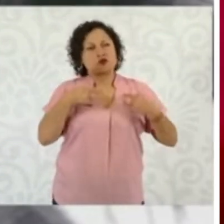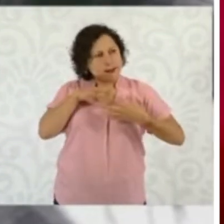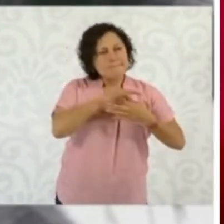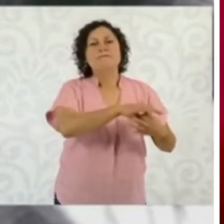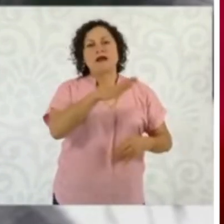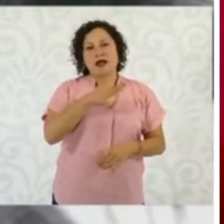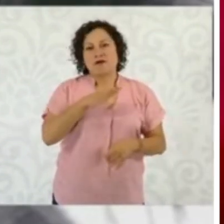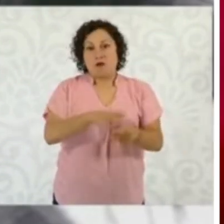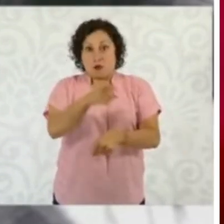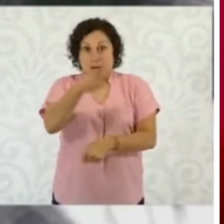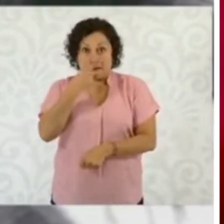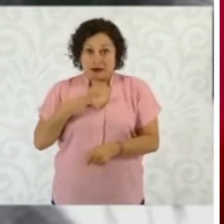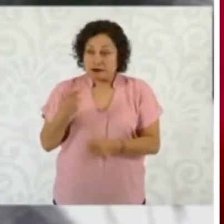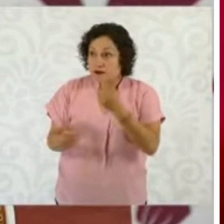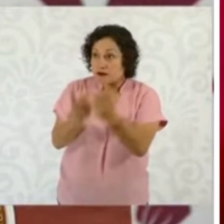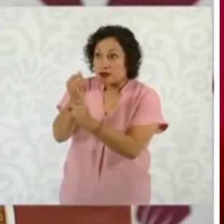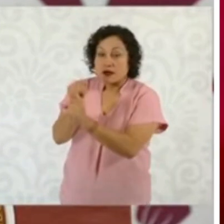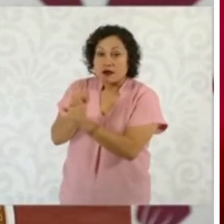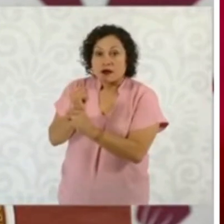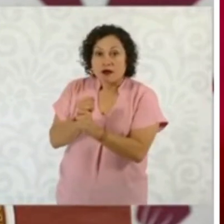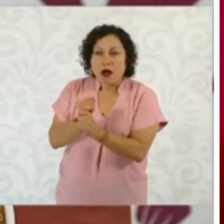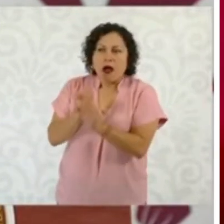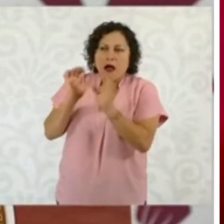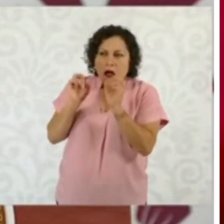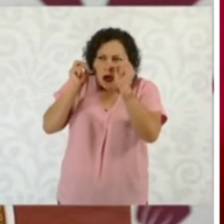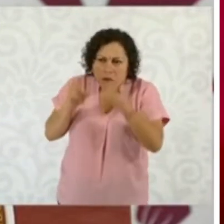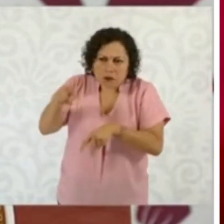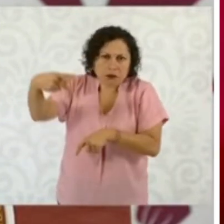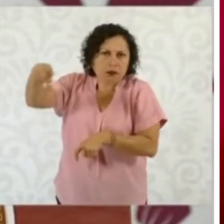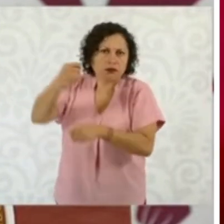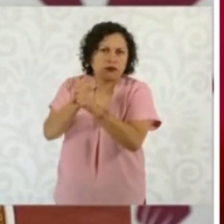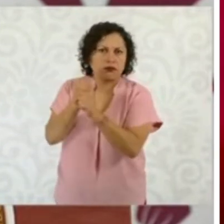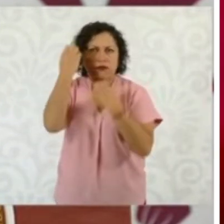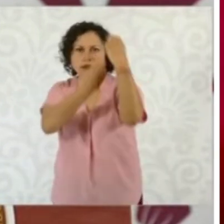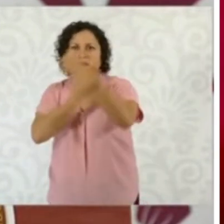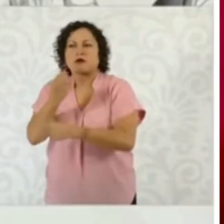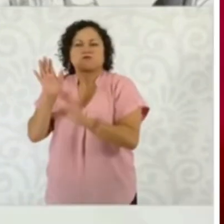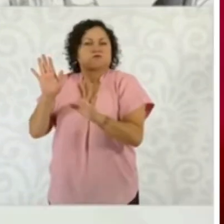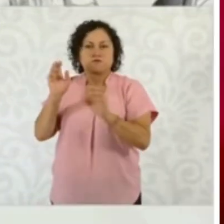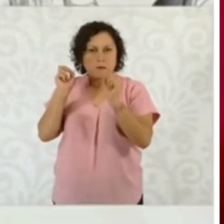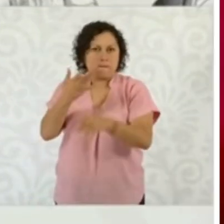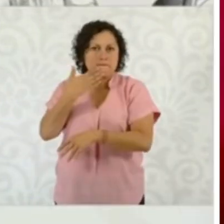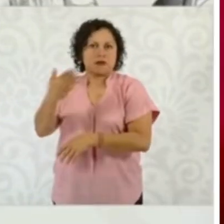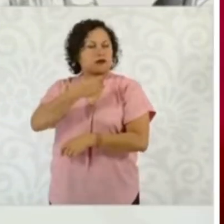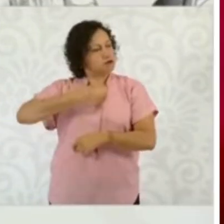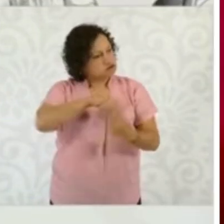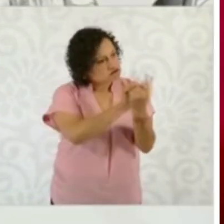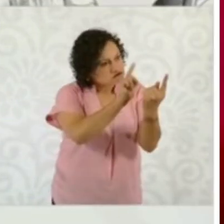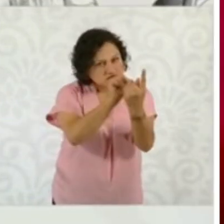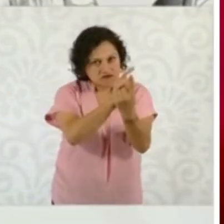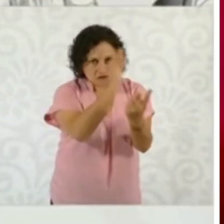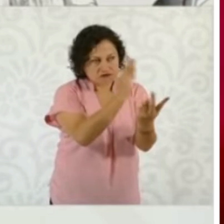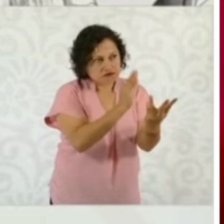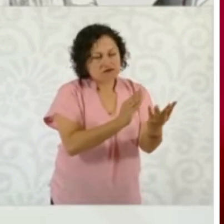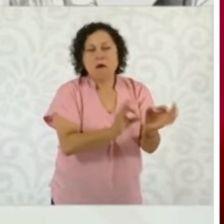las encuestas. Entonces nosotros no trabajamos para la encuesta, trabajamos para la gente. Y se refleja pues en la aprobación y agradecer siempre